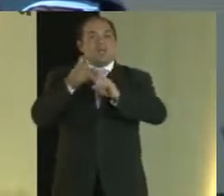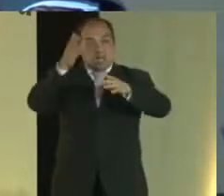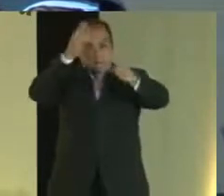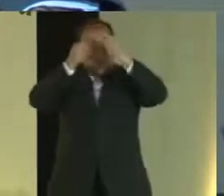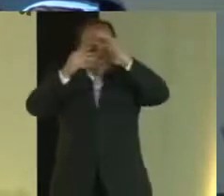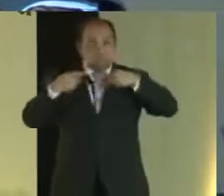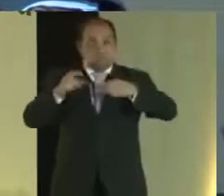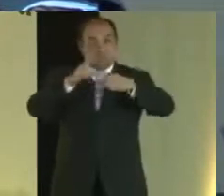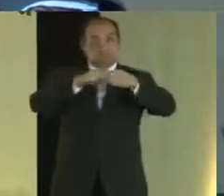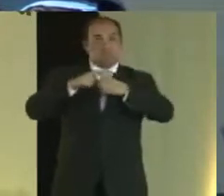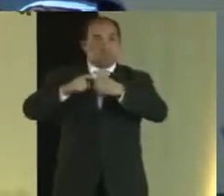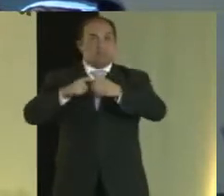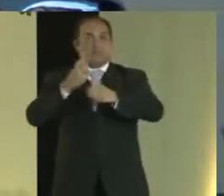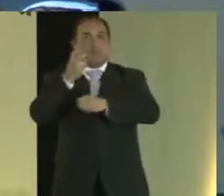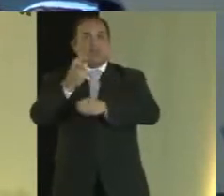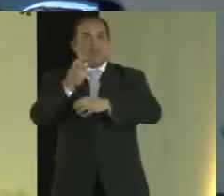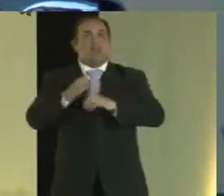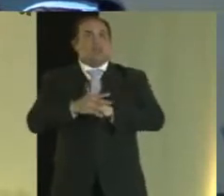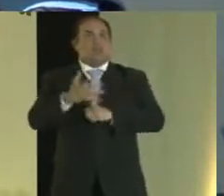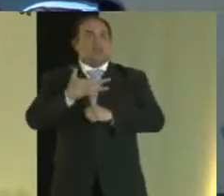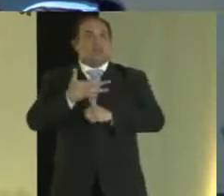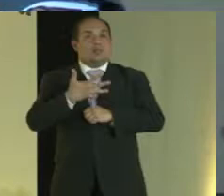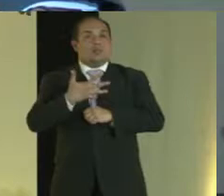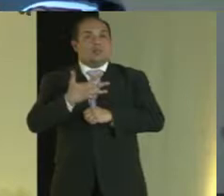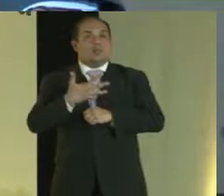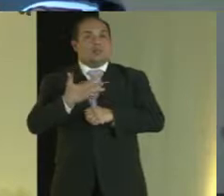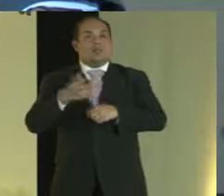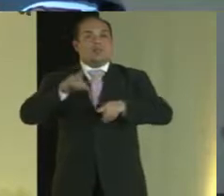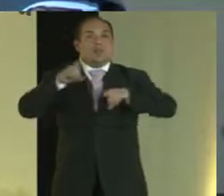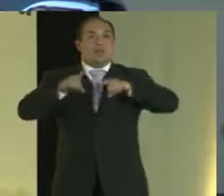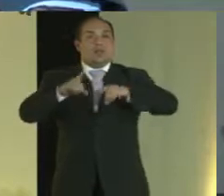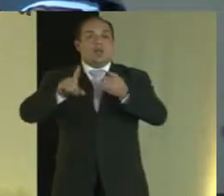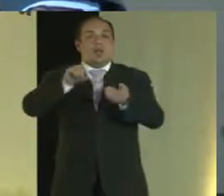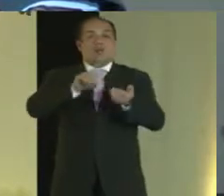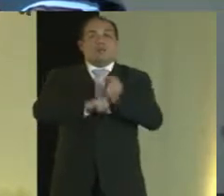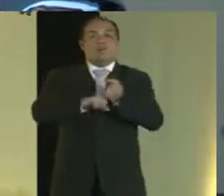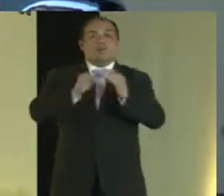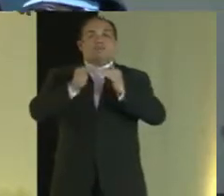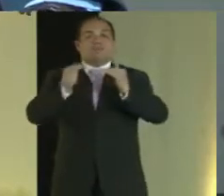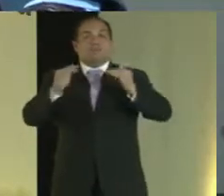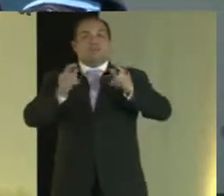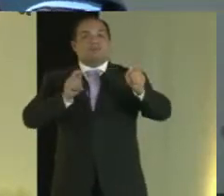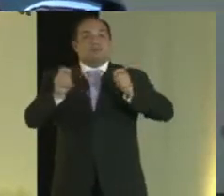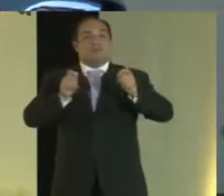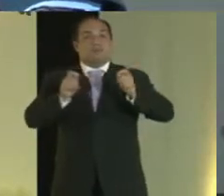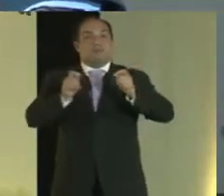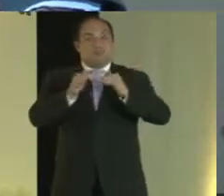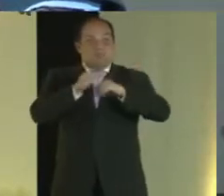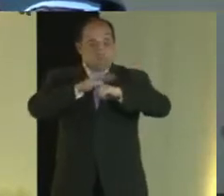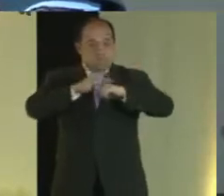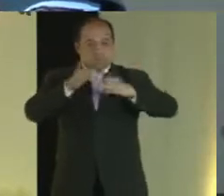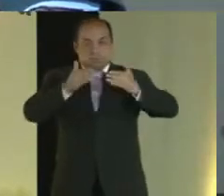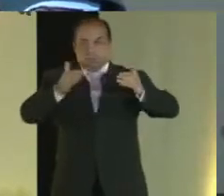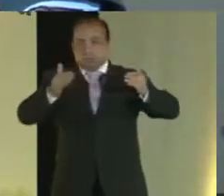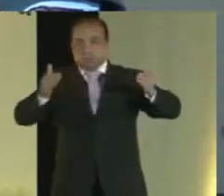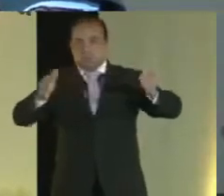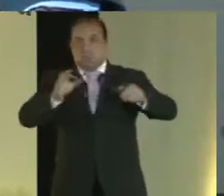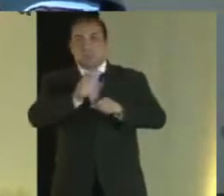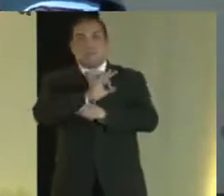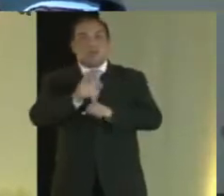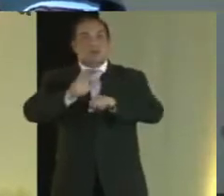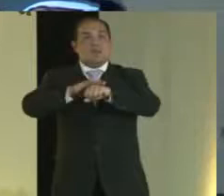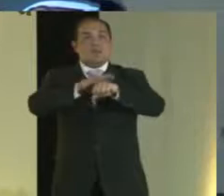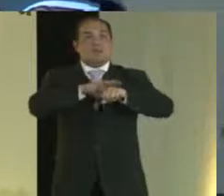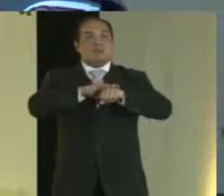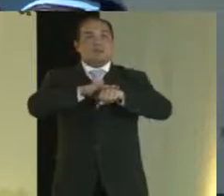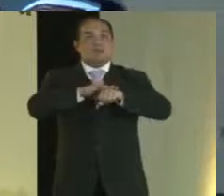agremiados. Ello ha dependido de su democracia interna. Entre más amplia sea esta, mayores serán las posibilidades